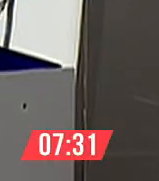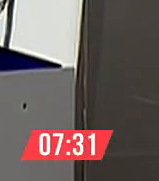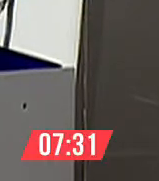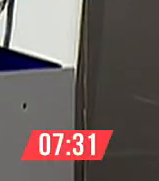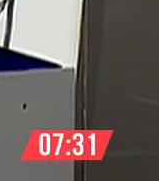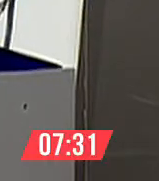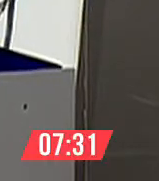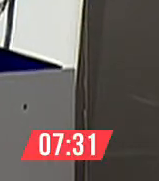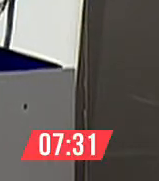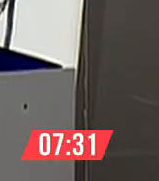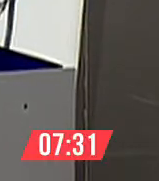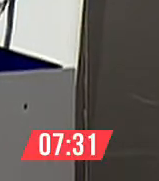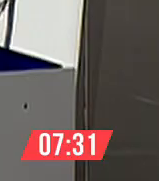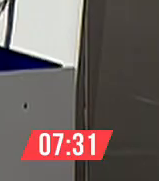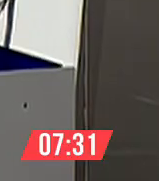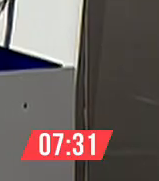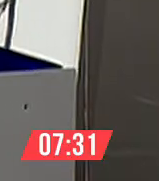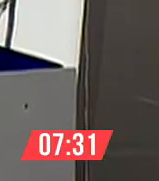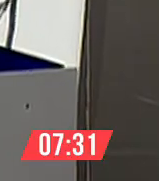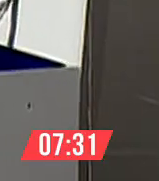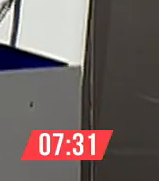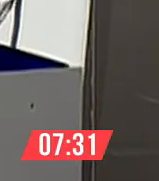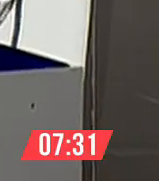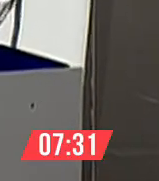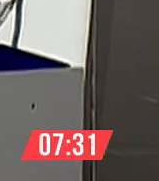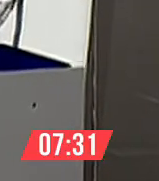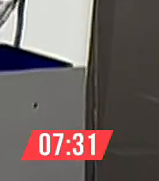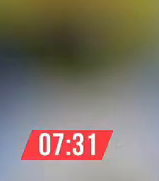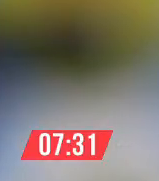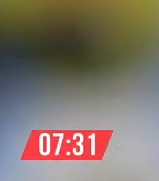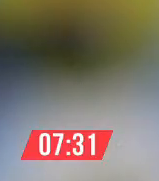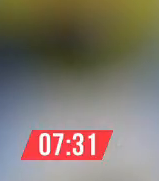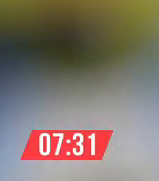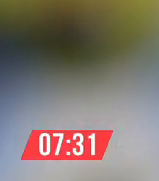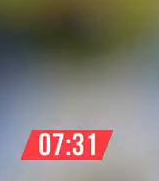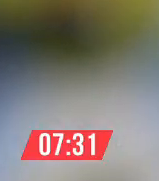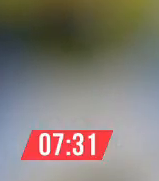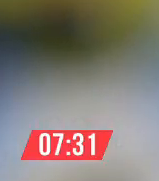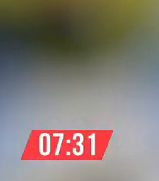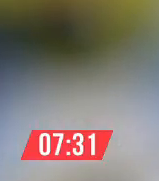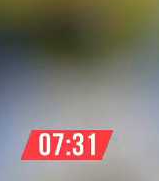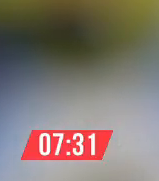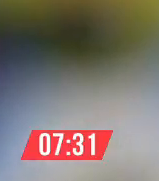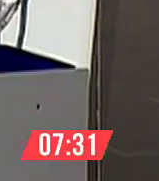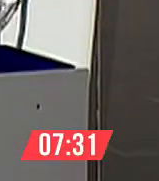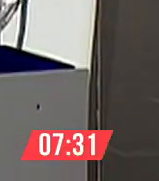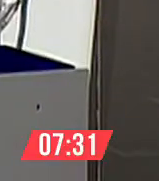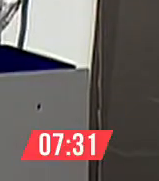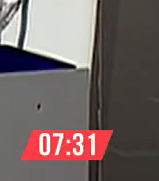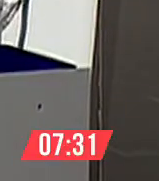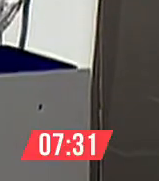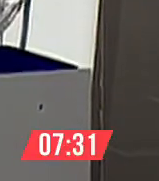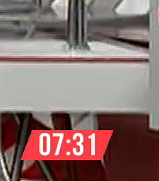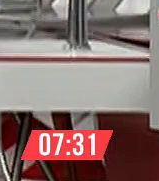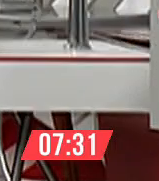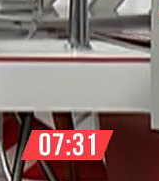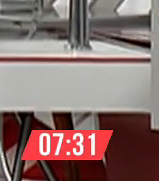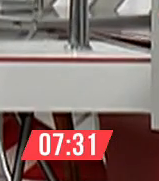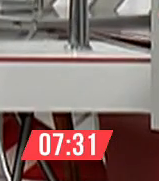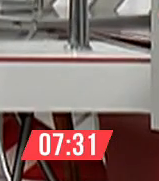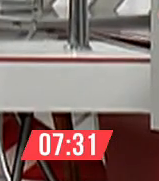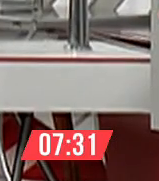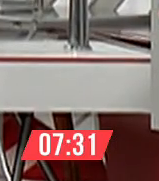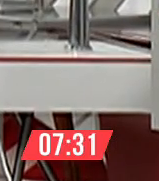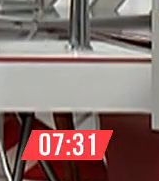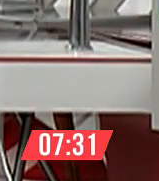Selector libre. Verificamos en este momento el selector de los números. Selector libre. Bien, presten mucha atención porque en